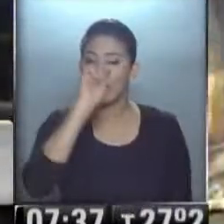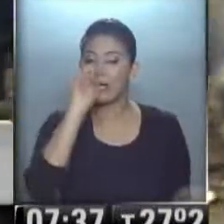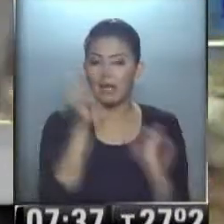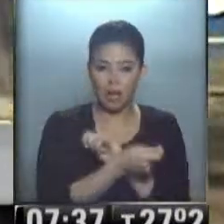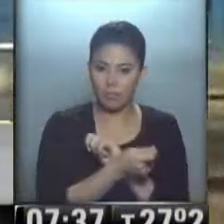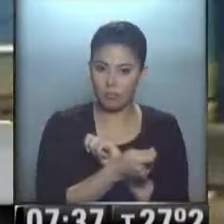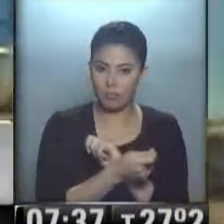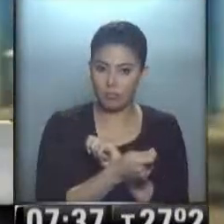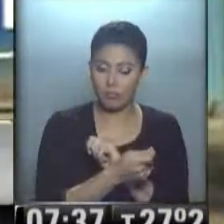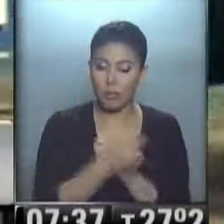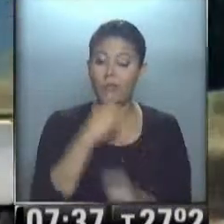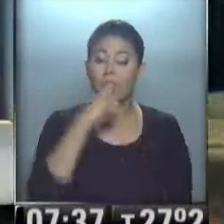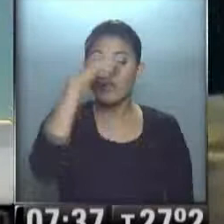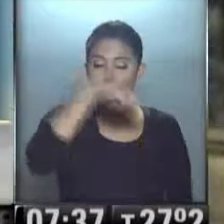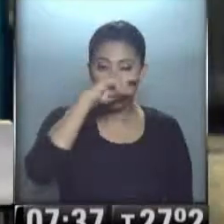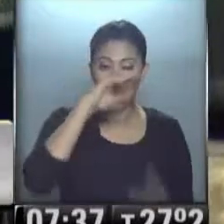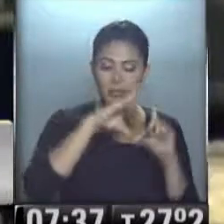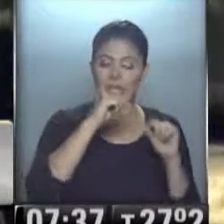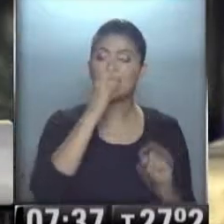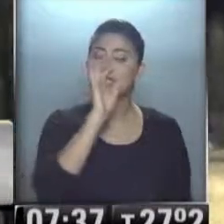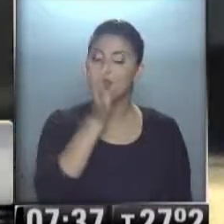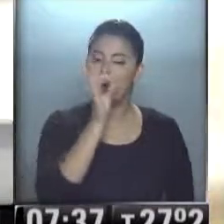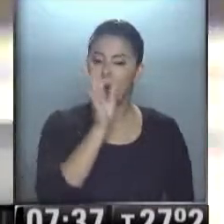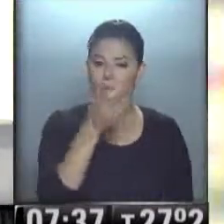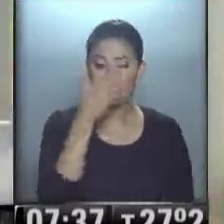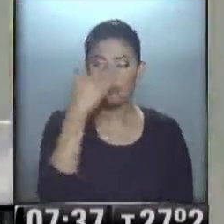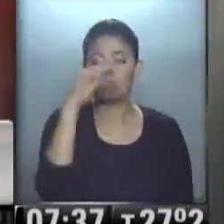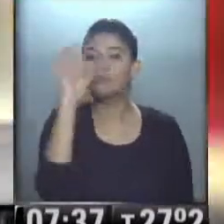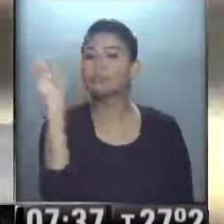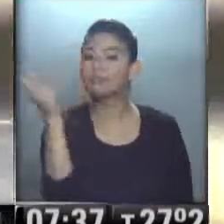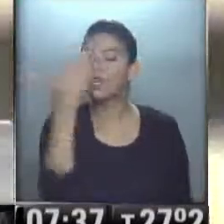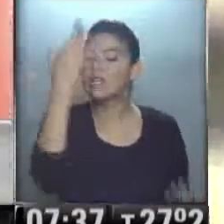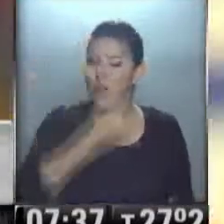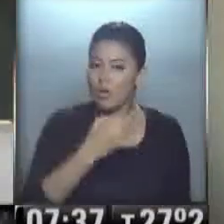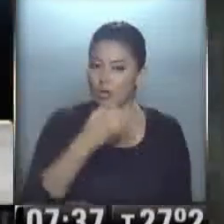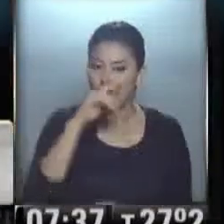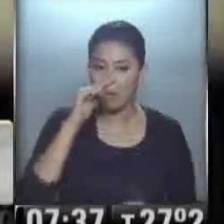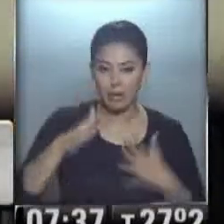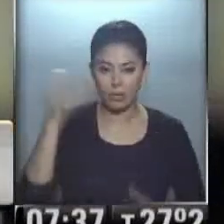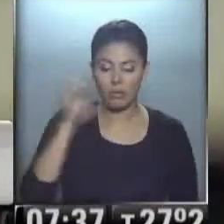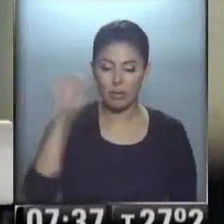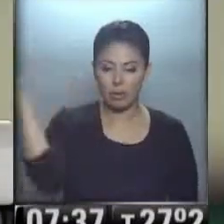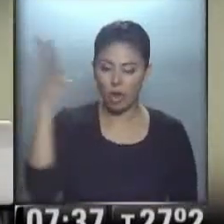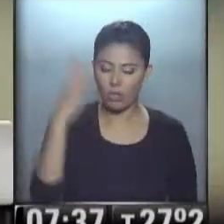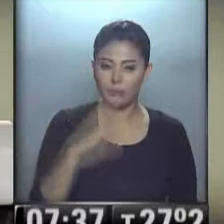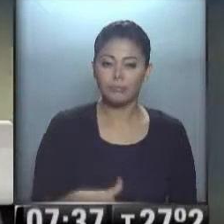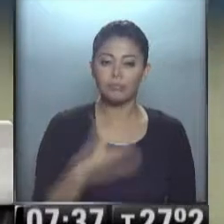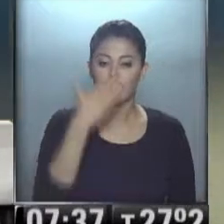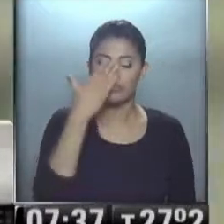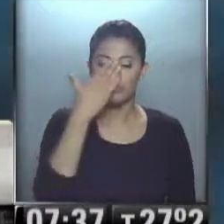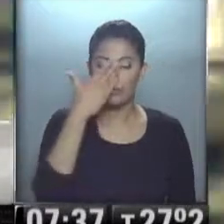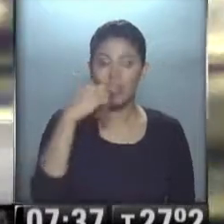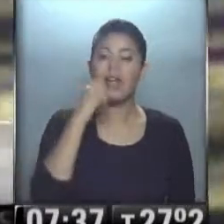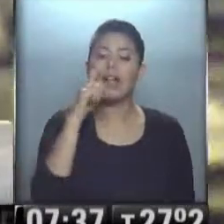una fecha como la de hoy para aceitar todos los mecanismos de seguridad del operativo sol si la gente